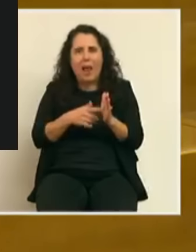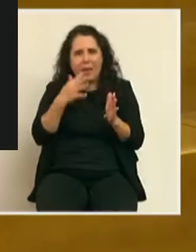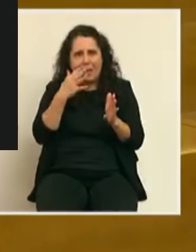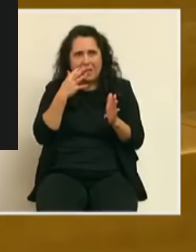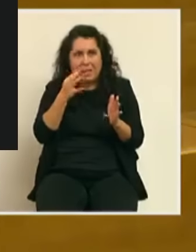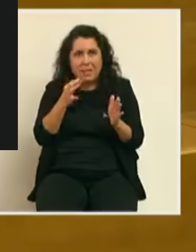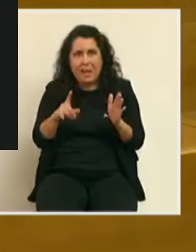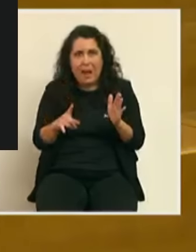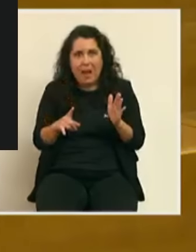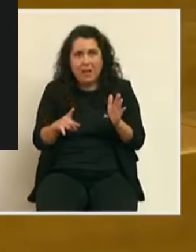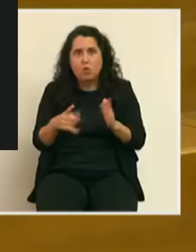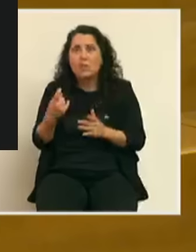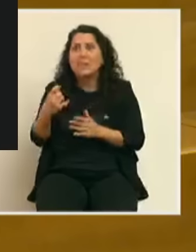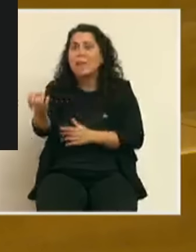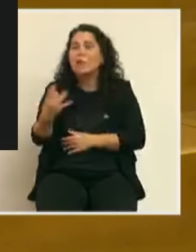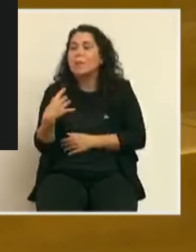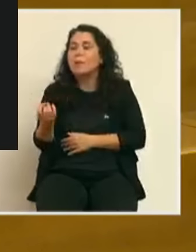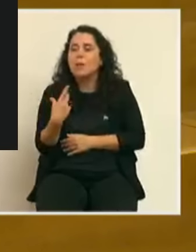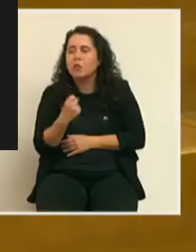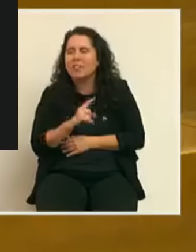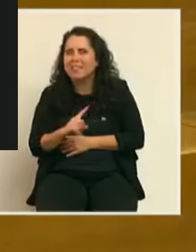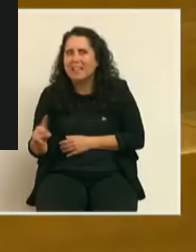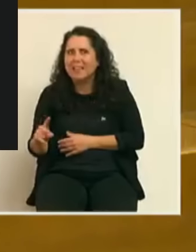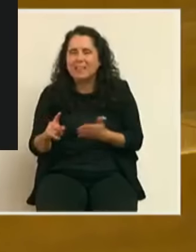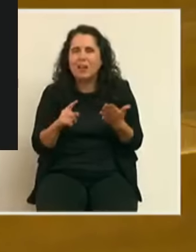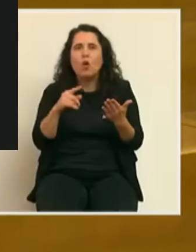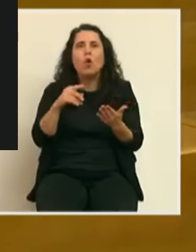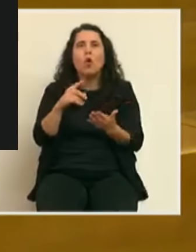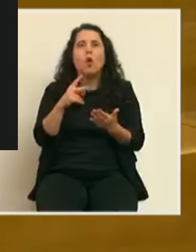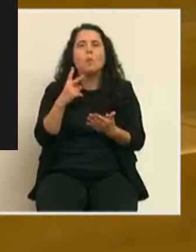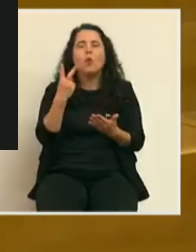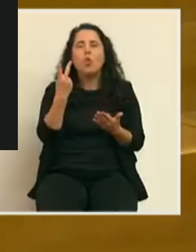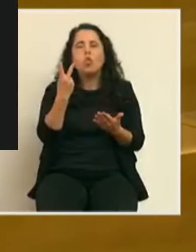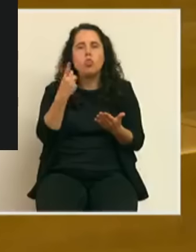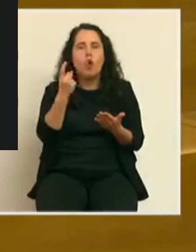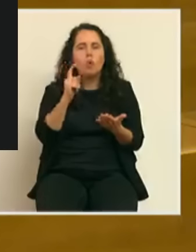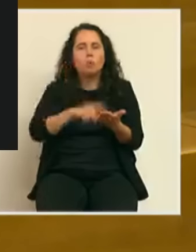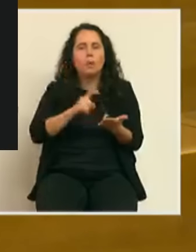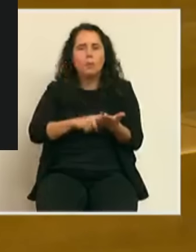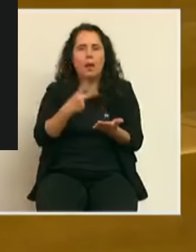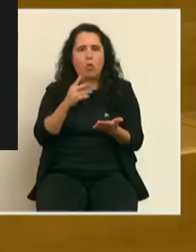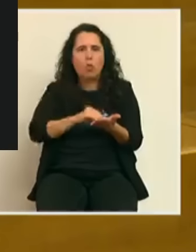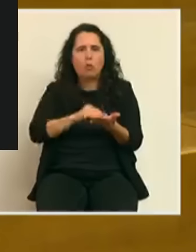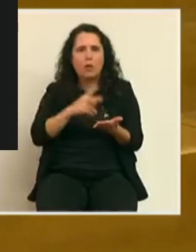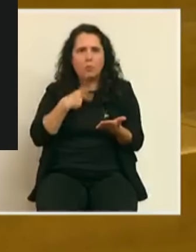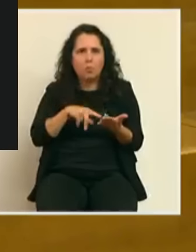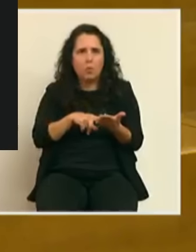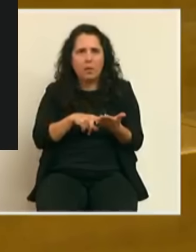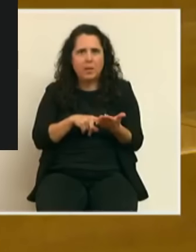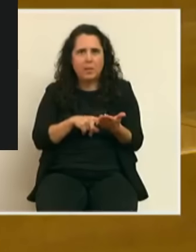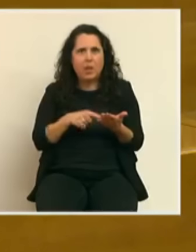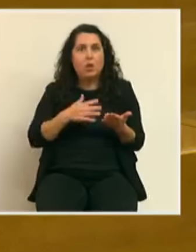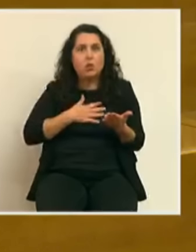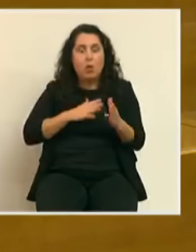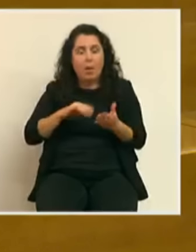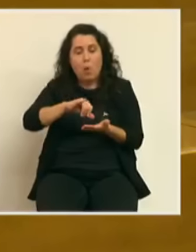crea nadie, no hay que no lo enviar nadie. Está a dos clics, a dos clics. Estaba envejando en la